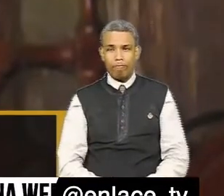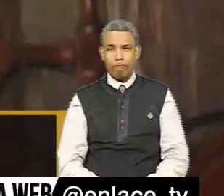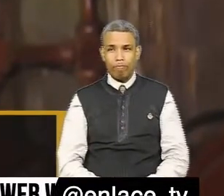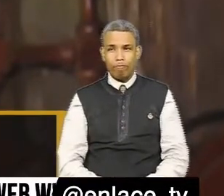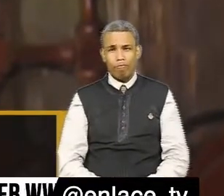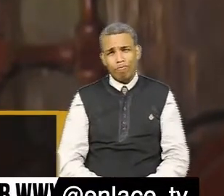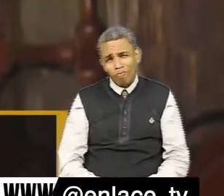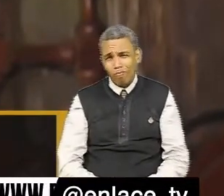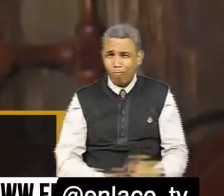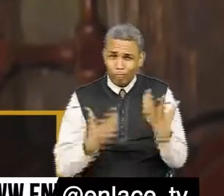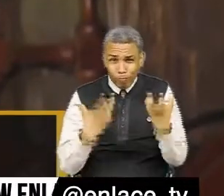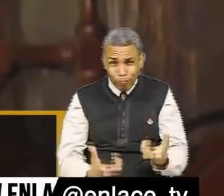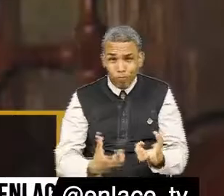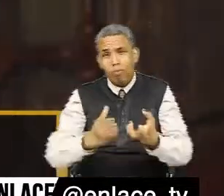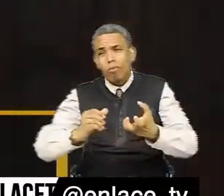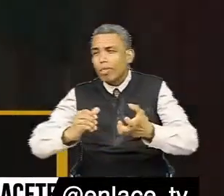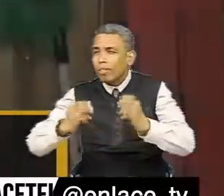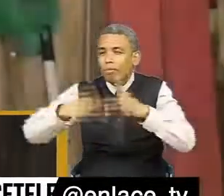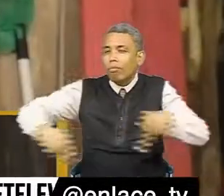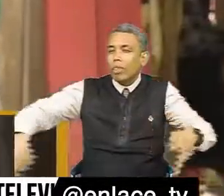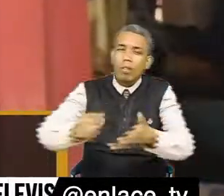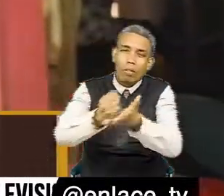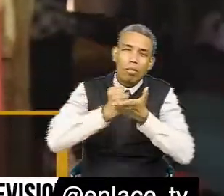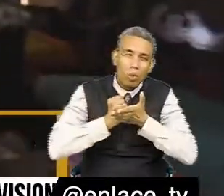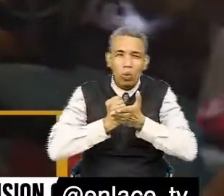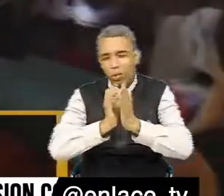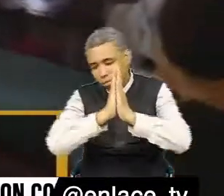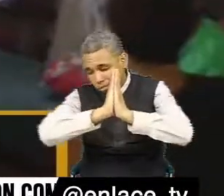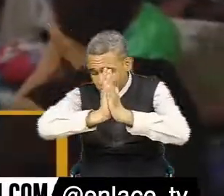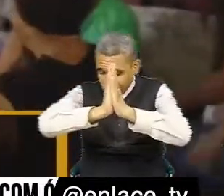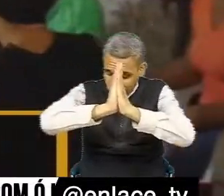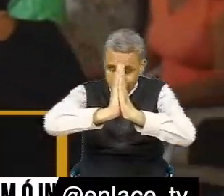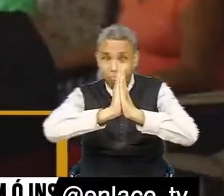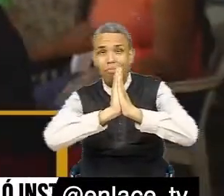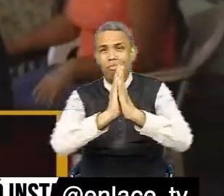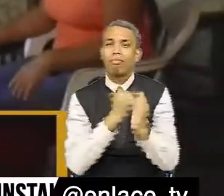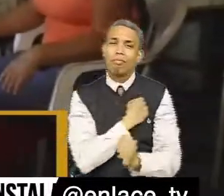me ayuden con todo corazón